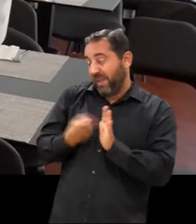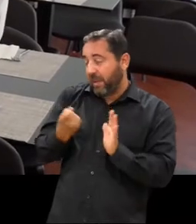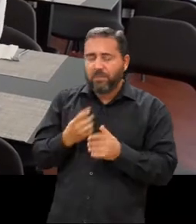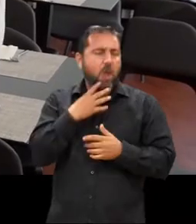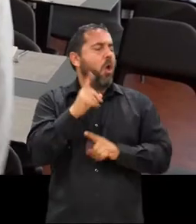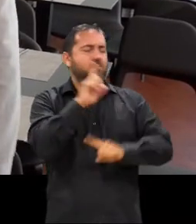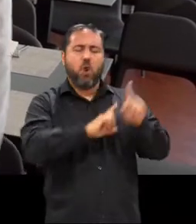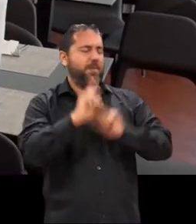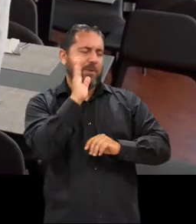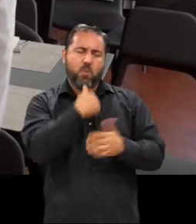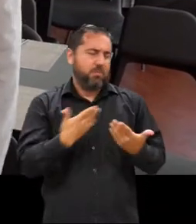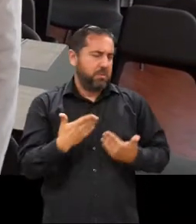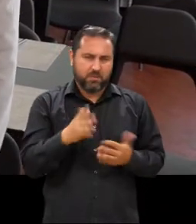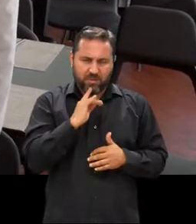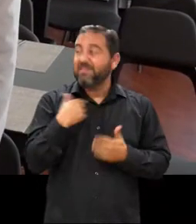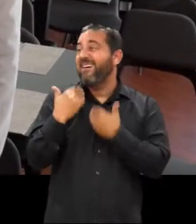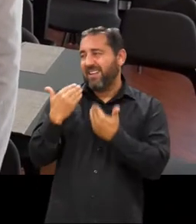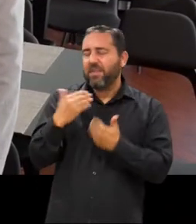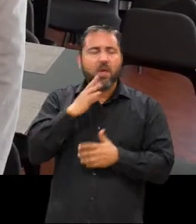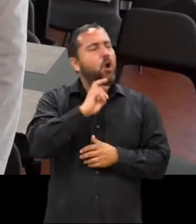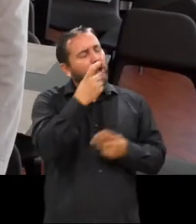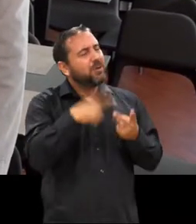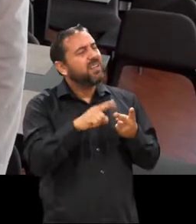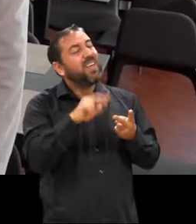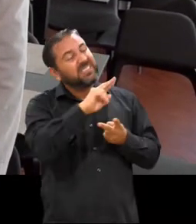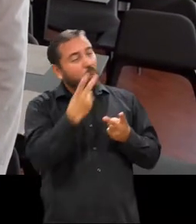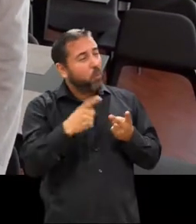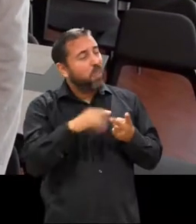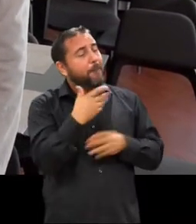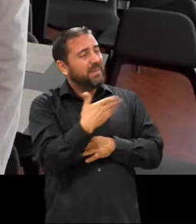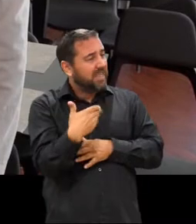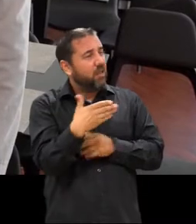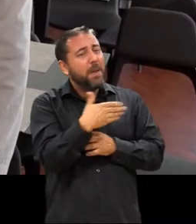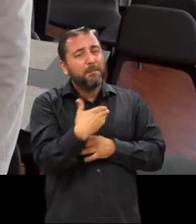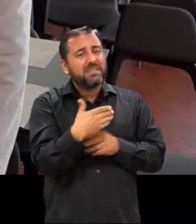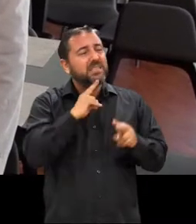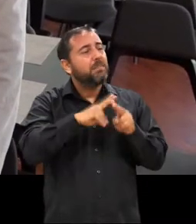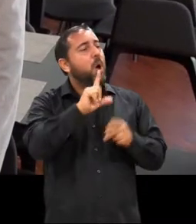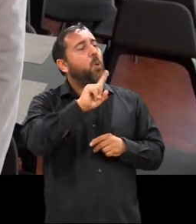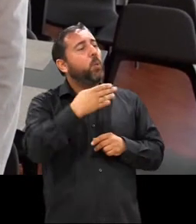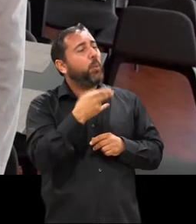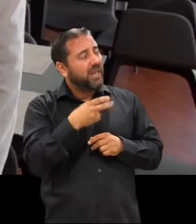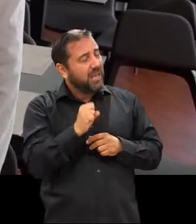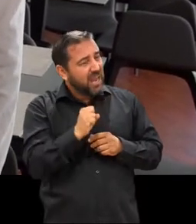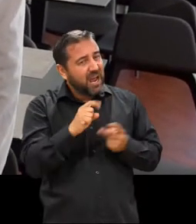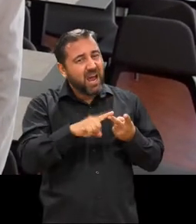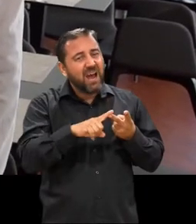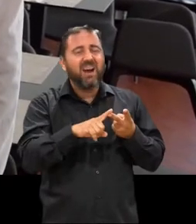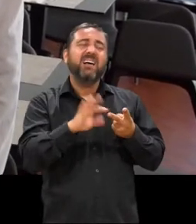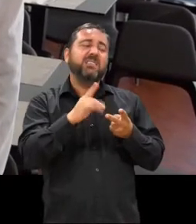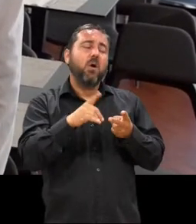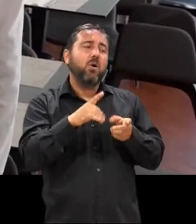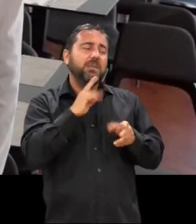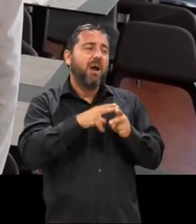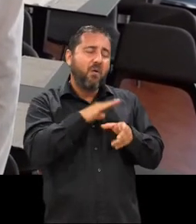quitar. No habría ningún problema. Fenomenal. Y luego otra cosa, de segundo tenéis pescado, creo que había lubina. Sí.